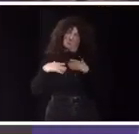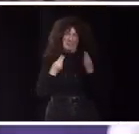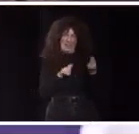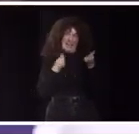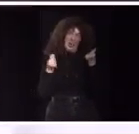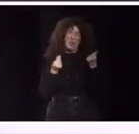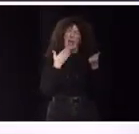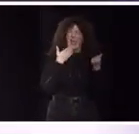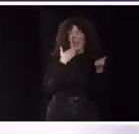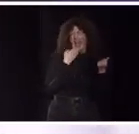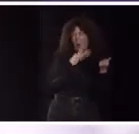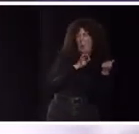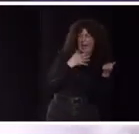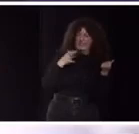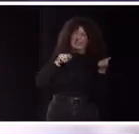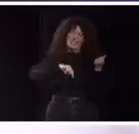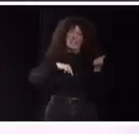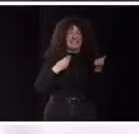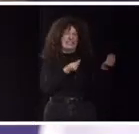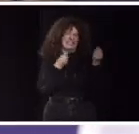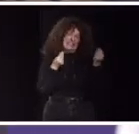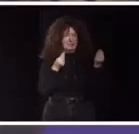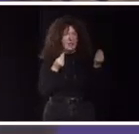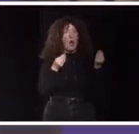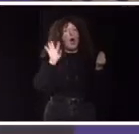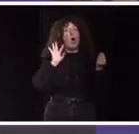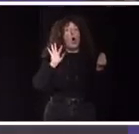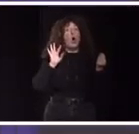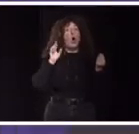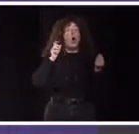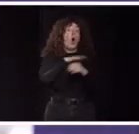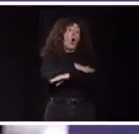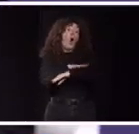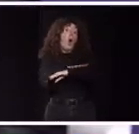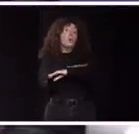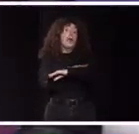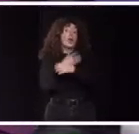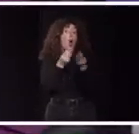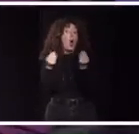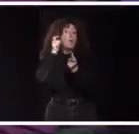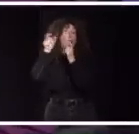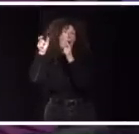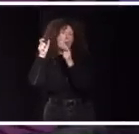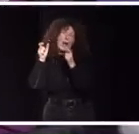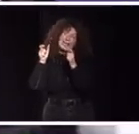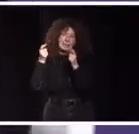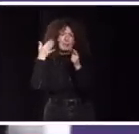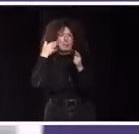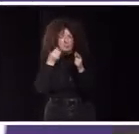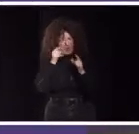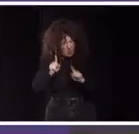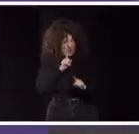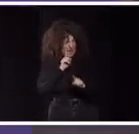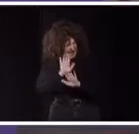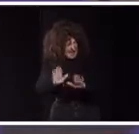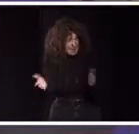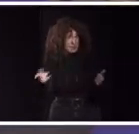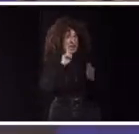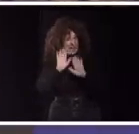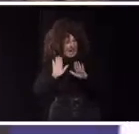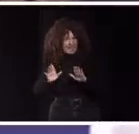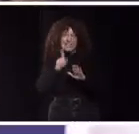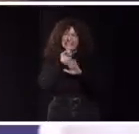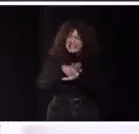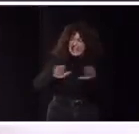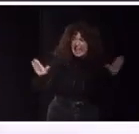50 y ponemos en riesgo los gobiernos populares. Nos dicen, callaros las feministas, silencio